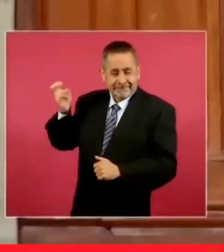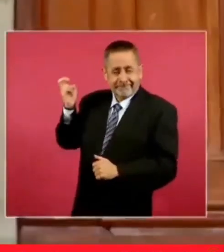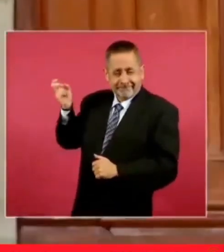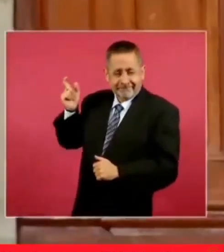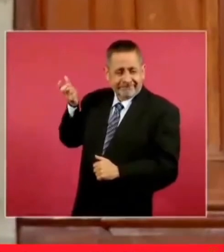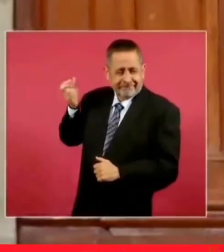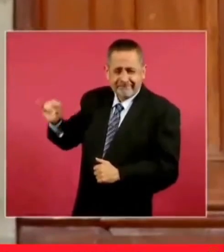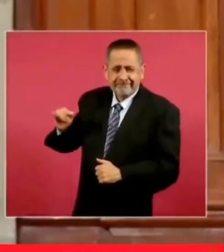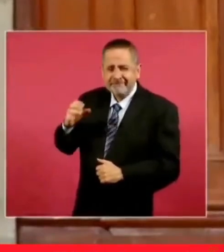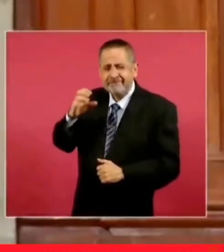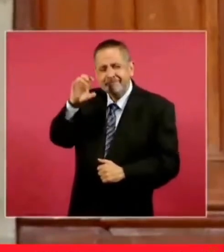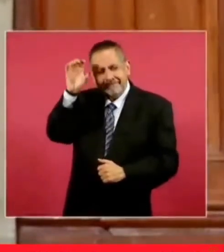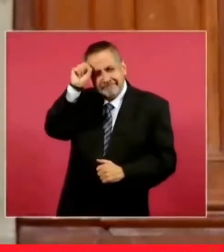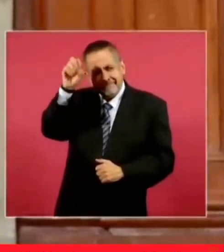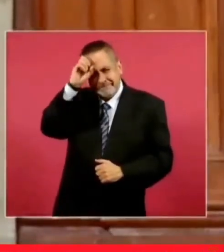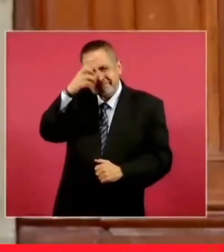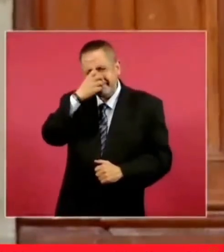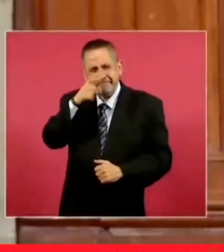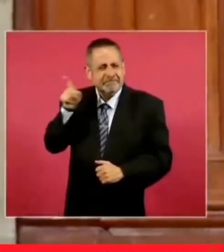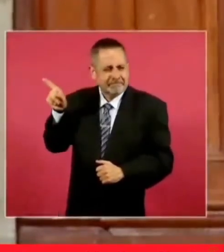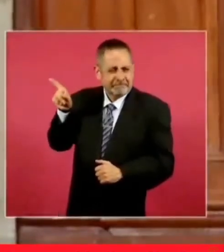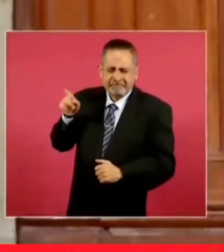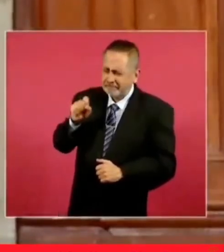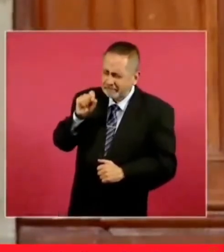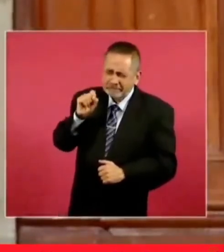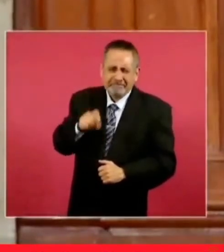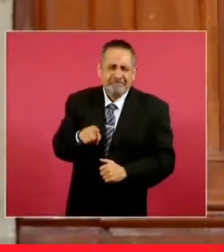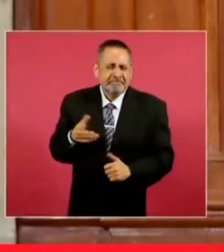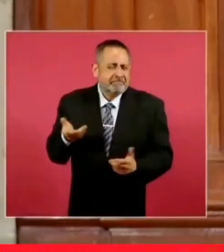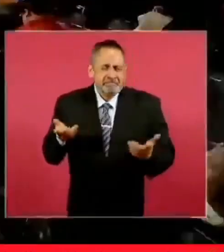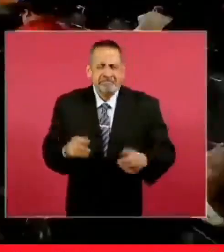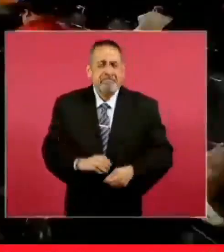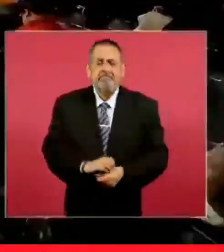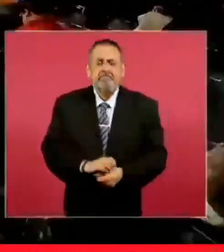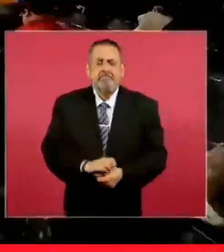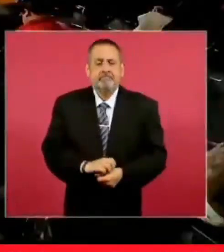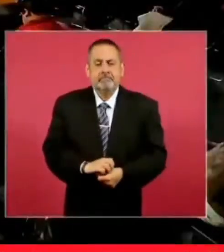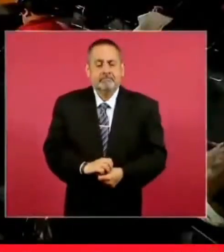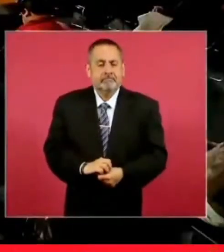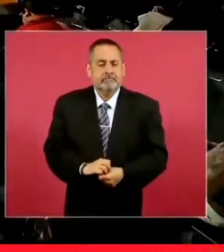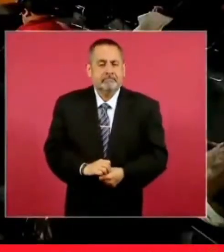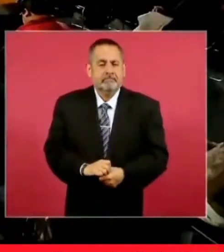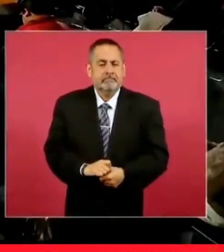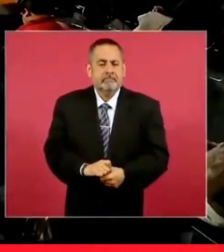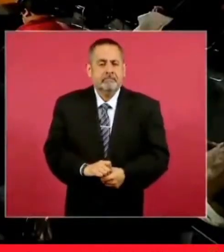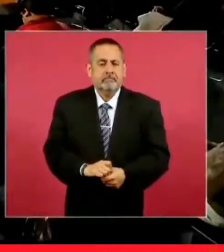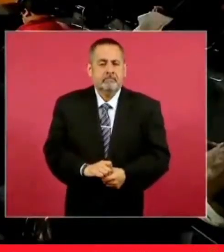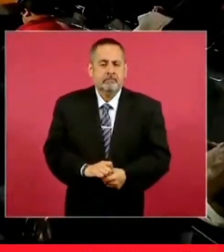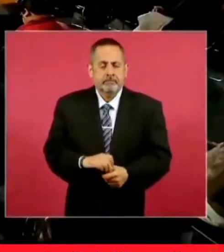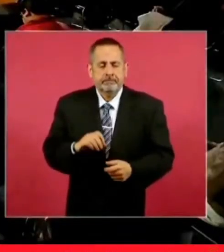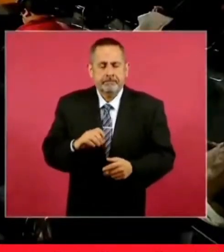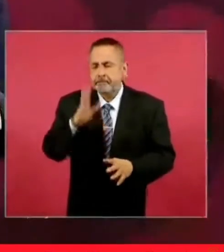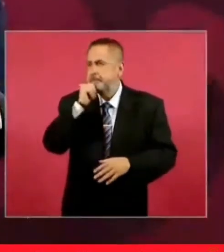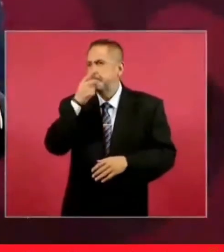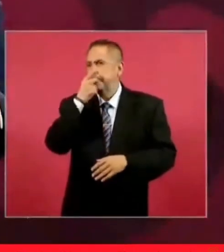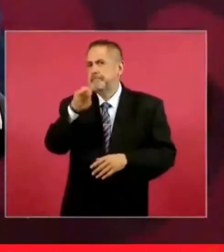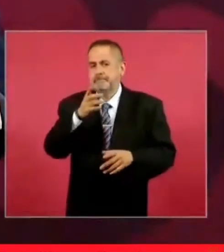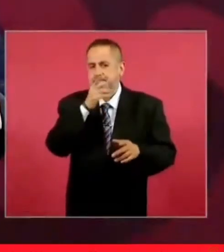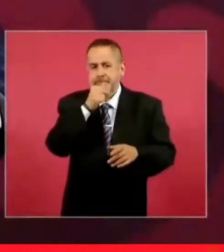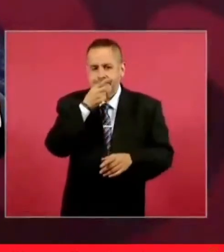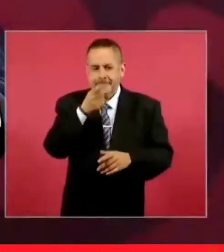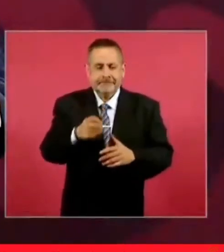Estaba yo viendo también pero eso sí no lo puedo decir.